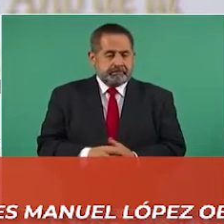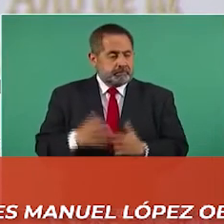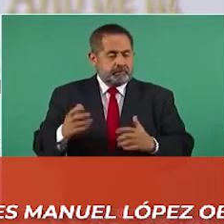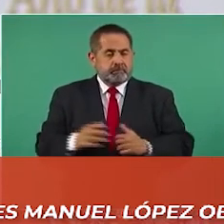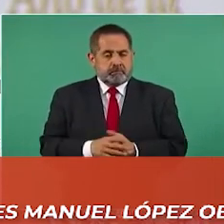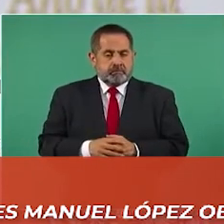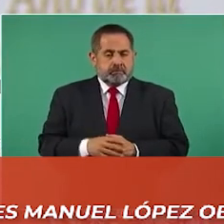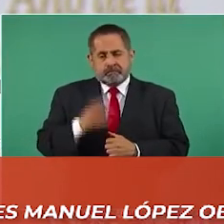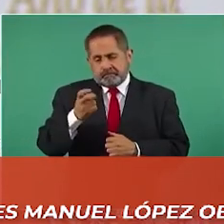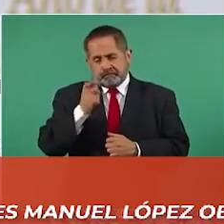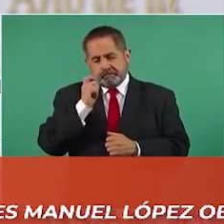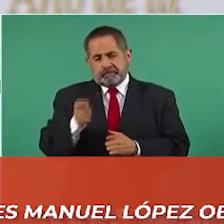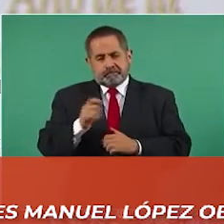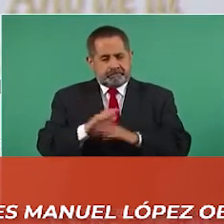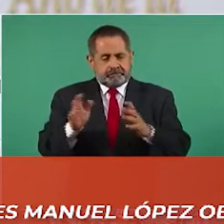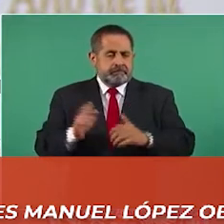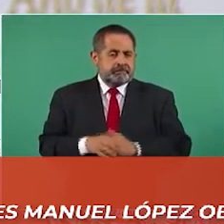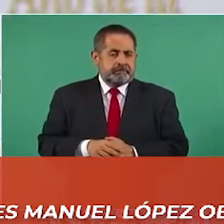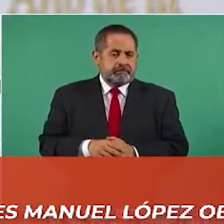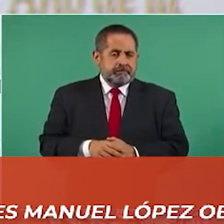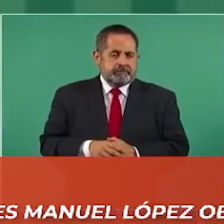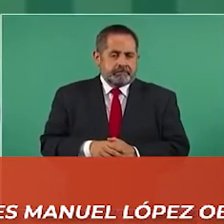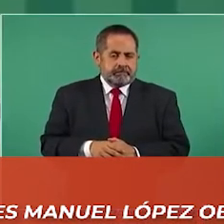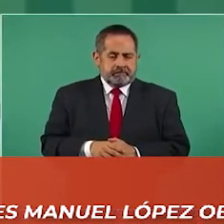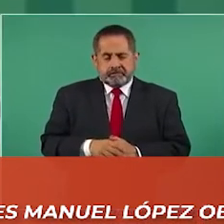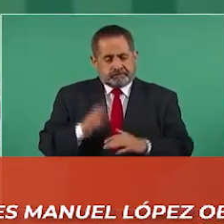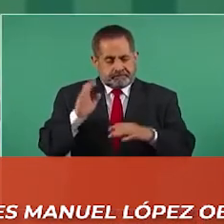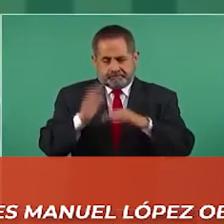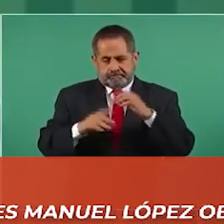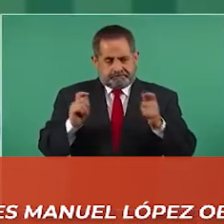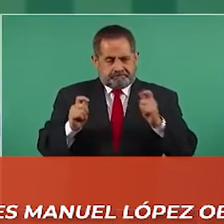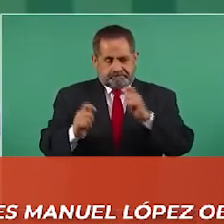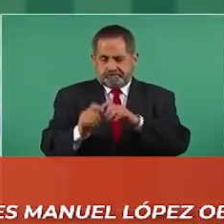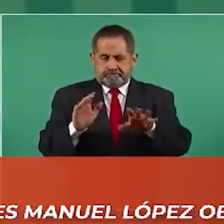Entonces eso ya está cambiando